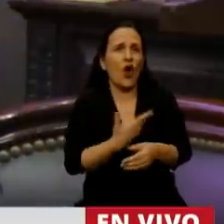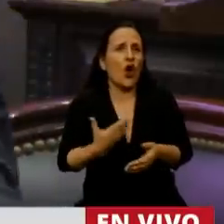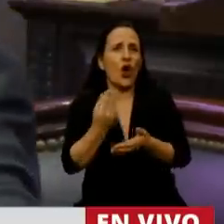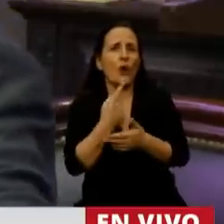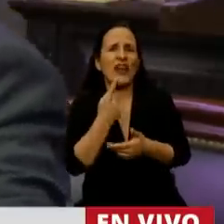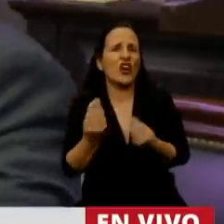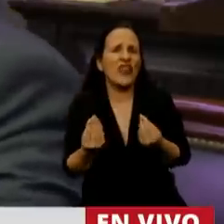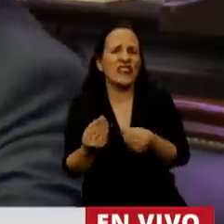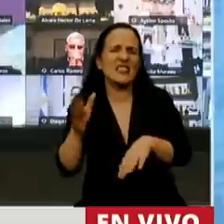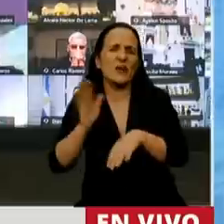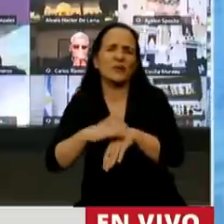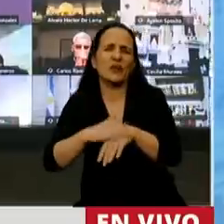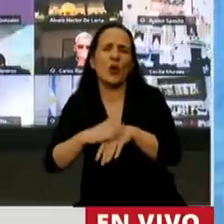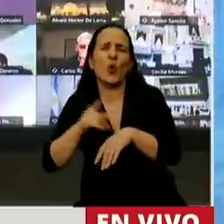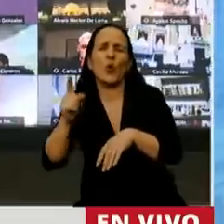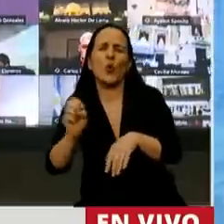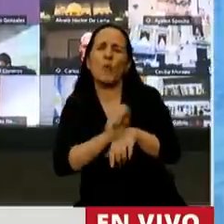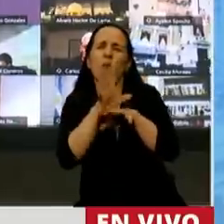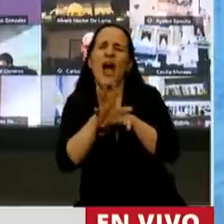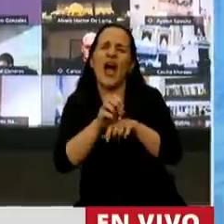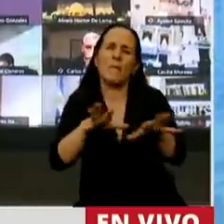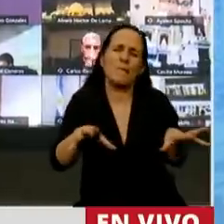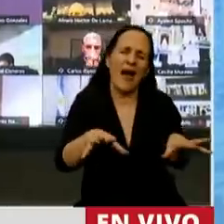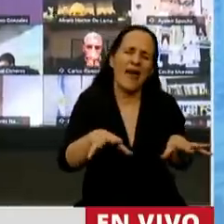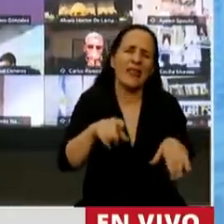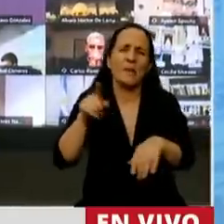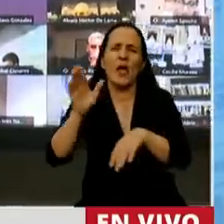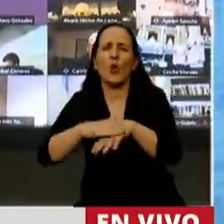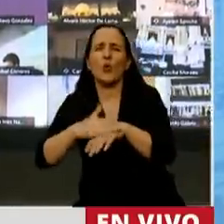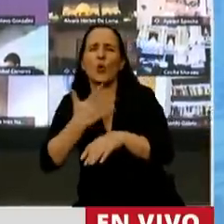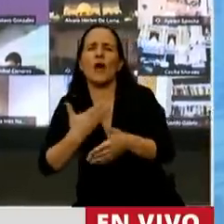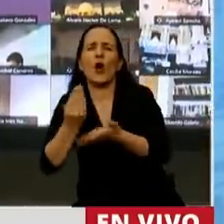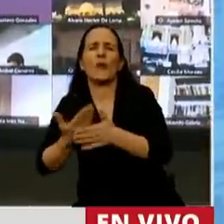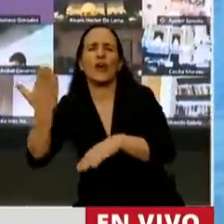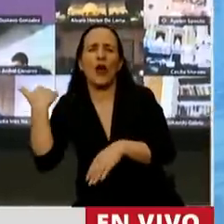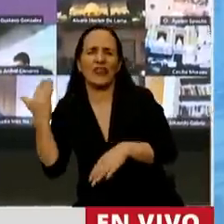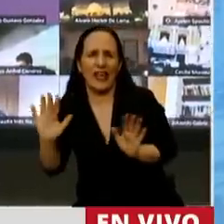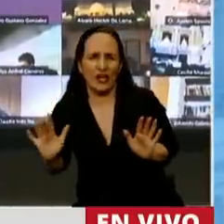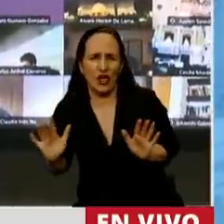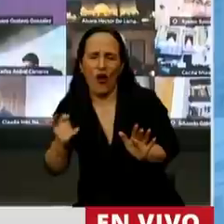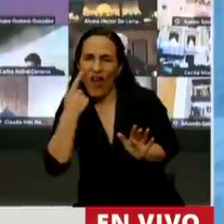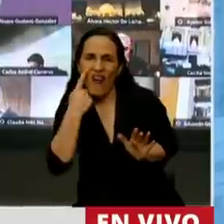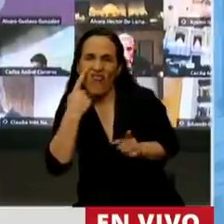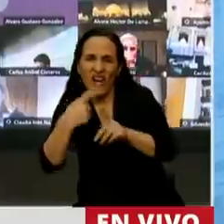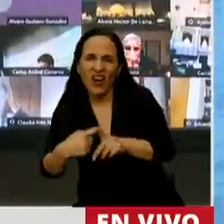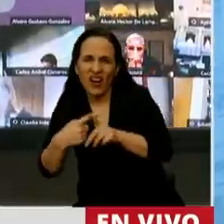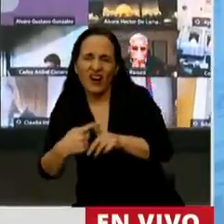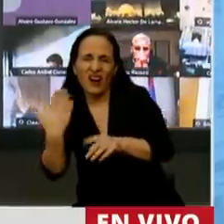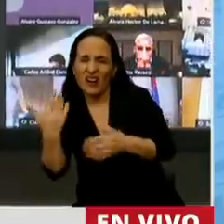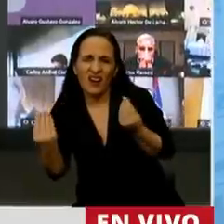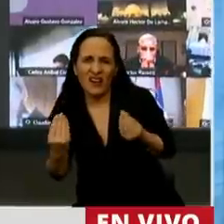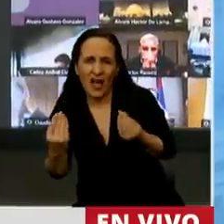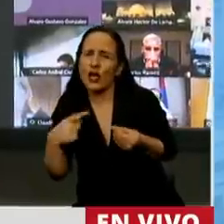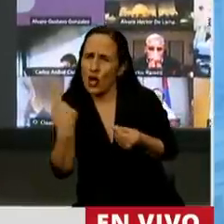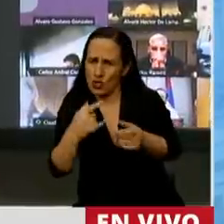es por la tierra arrasada en la pandemia y la tierra arrasada veamos la tierra arrasada veamos los datos macroeconómicos nosotros no lo hacemos